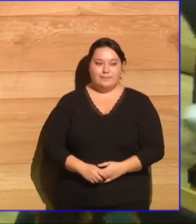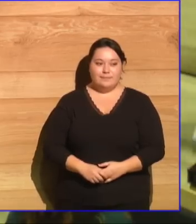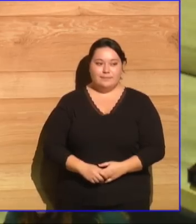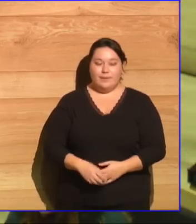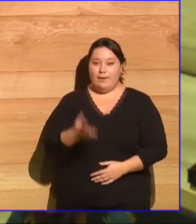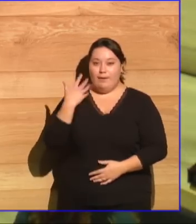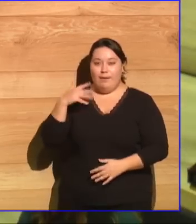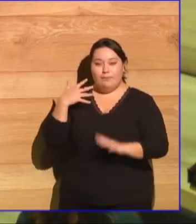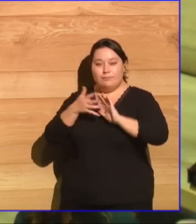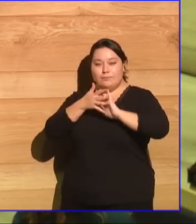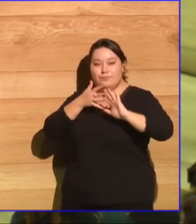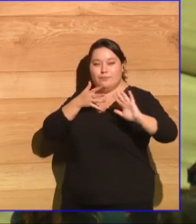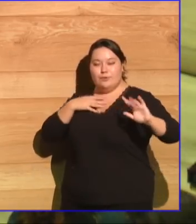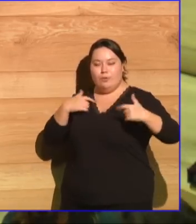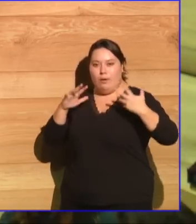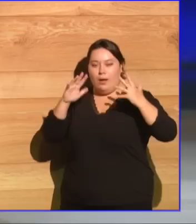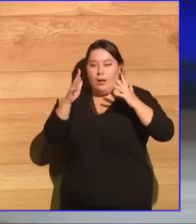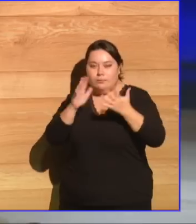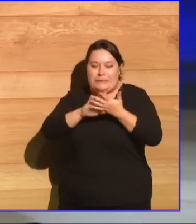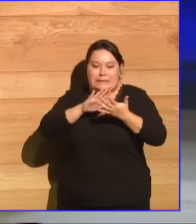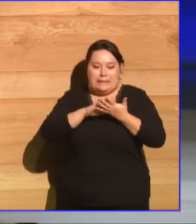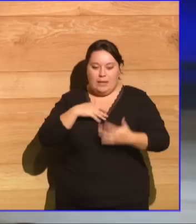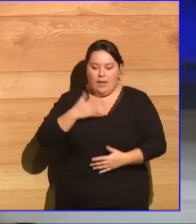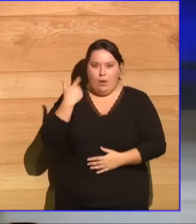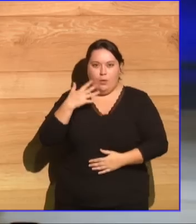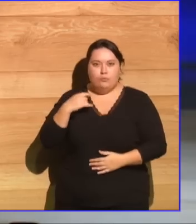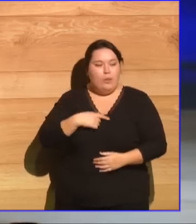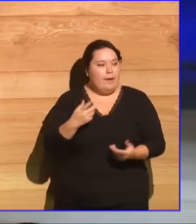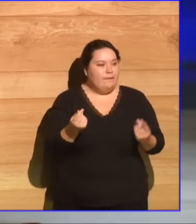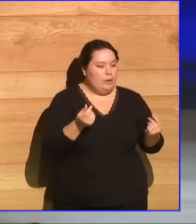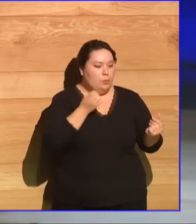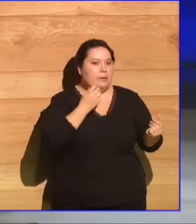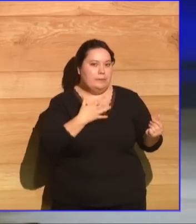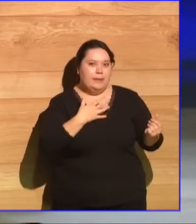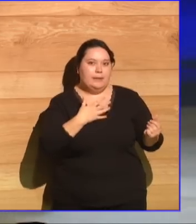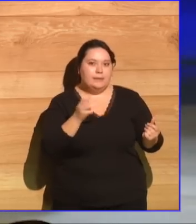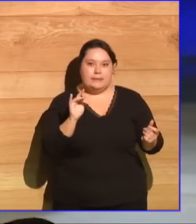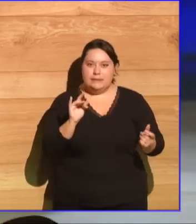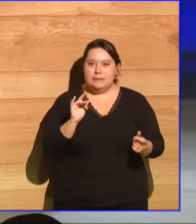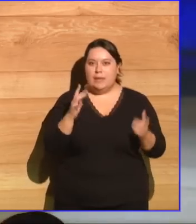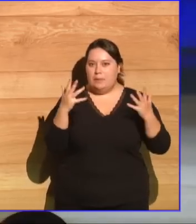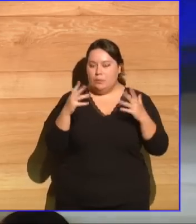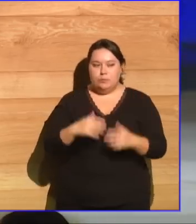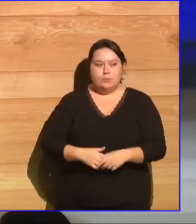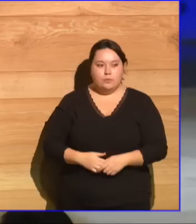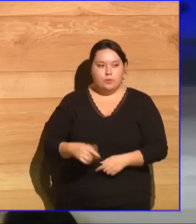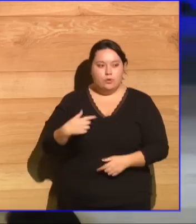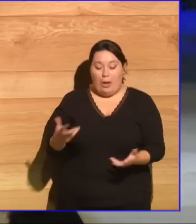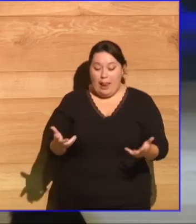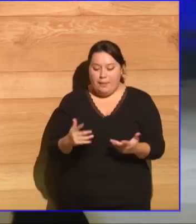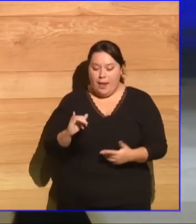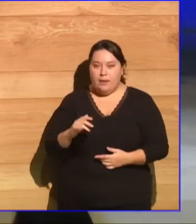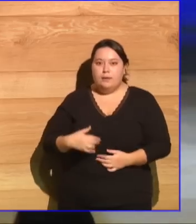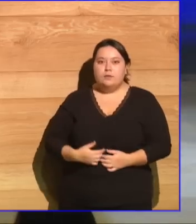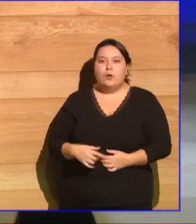Hacía tiempo que no bailaba aplausos, tío. Tengo una Has alarma. bailado muy bien, ¿eh? La Javi? verdad es que sí. Aplausos. Baila Tengo muy una bien. alarma que dice,